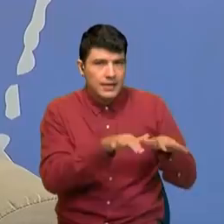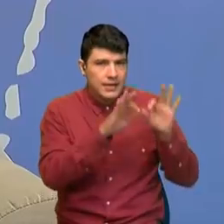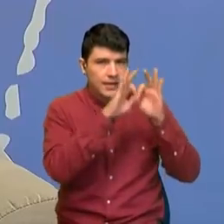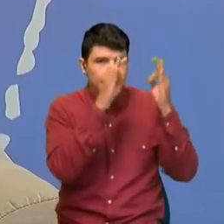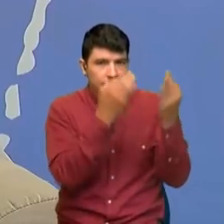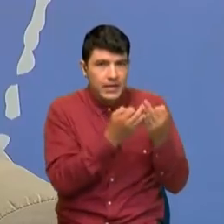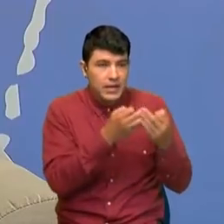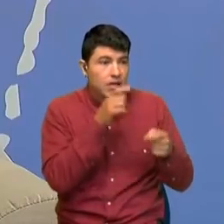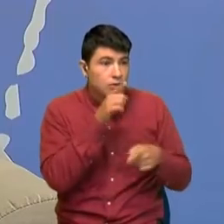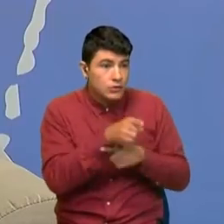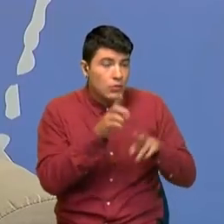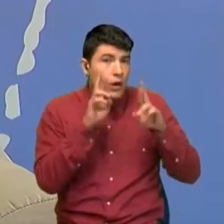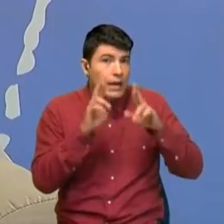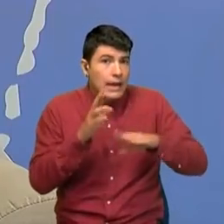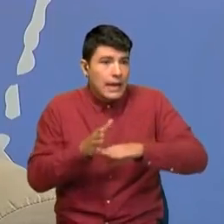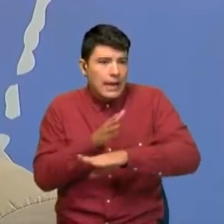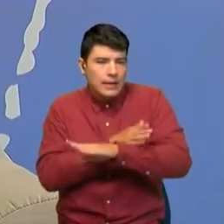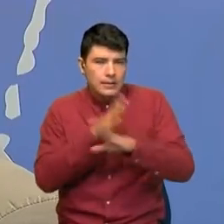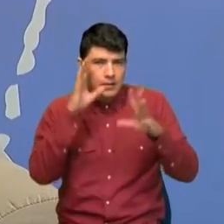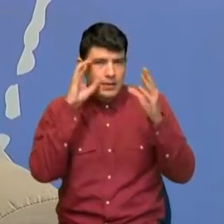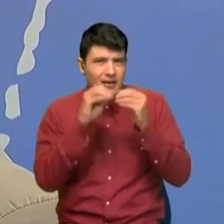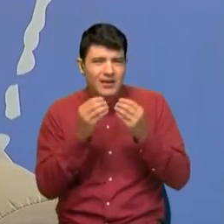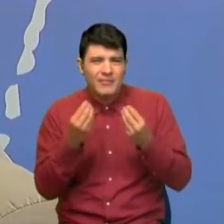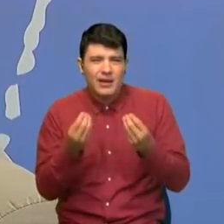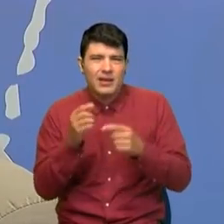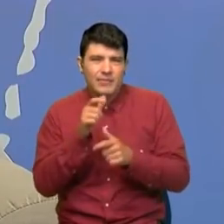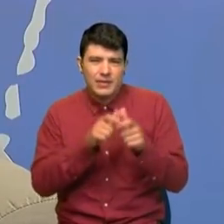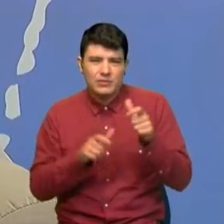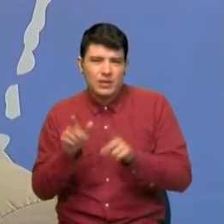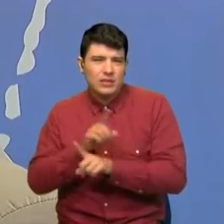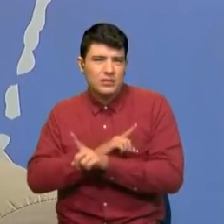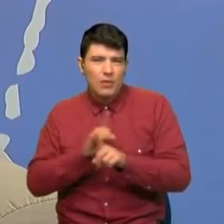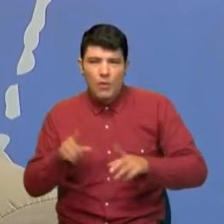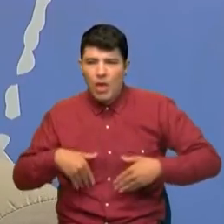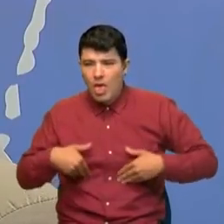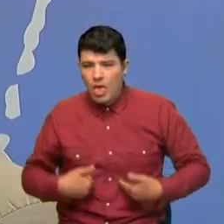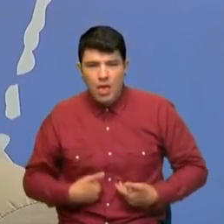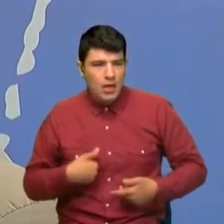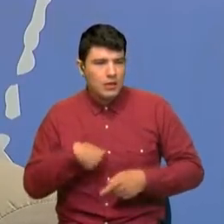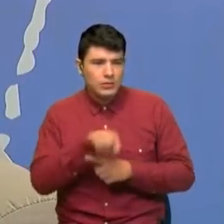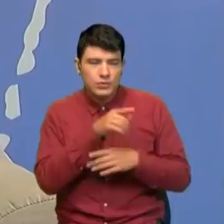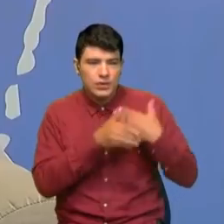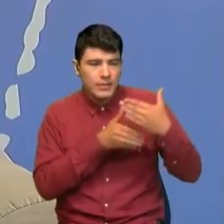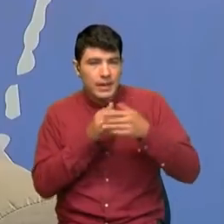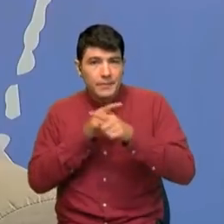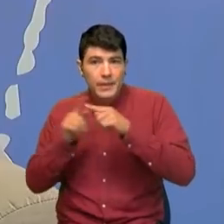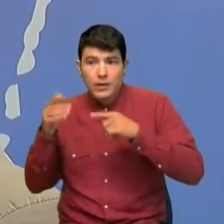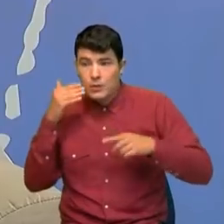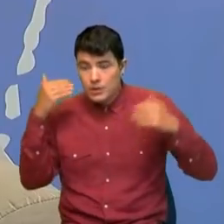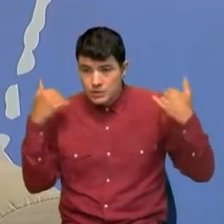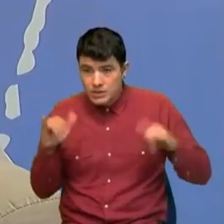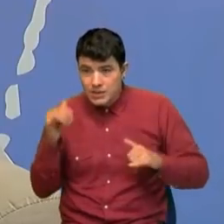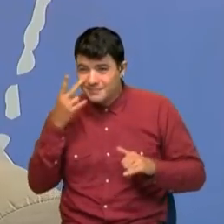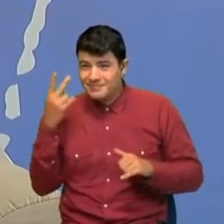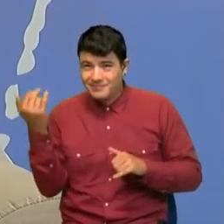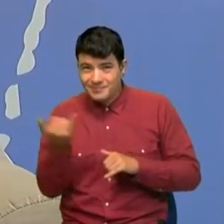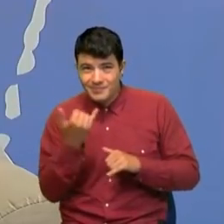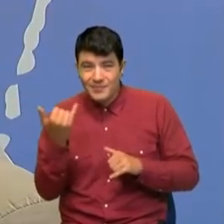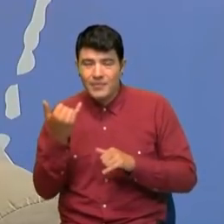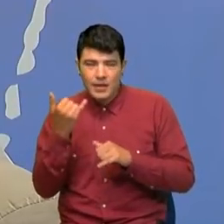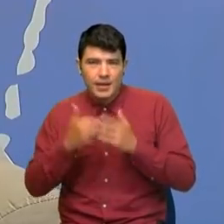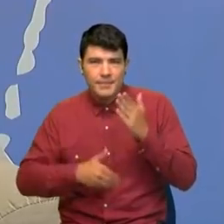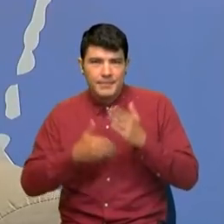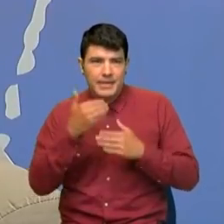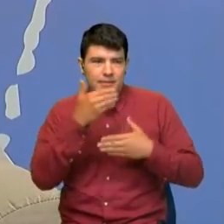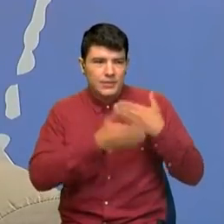ideal es poder llegar a estos acuerdos para que las personas no se desgasten en estos procesos. Ya cuando hay una controversia en este sentido, entonces lo ideal es dar apertura a